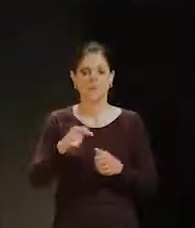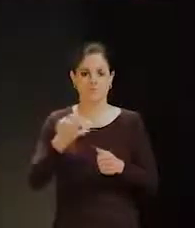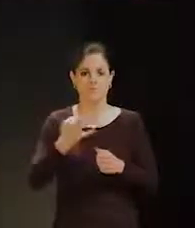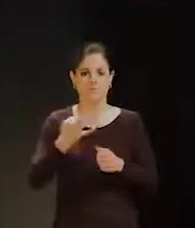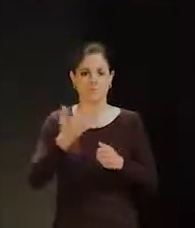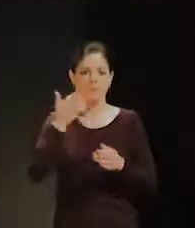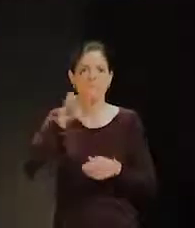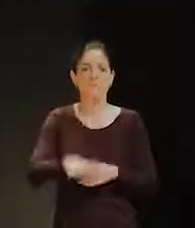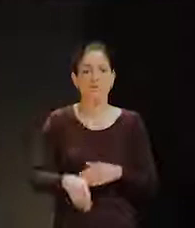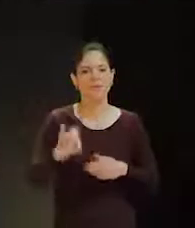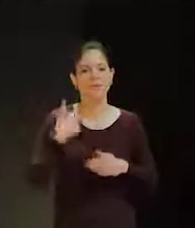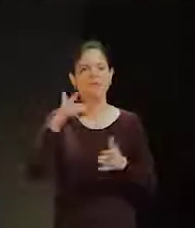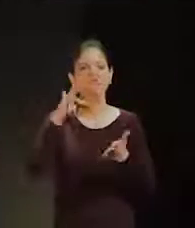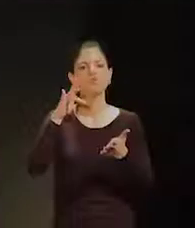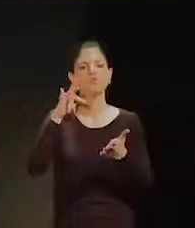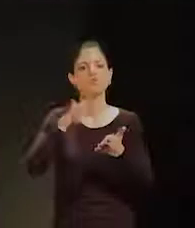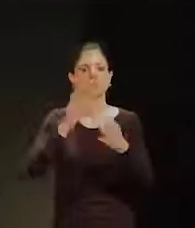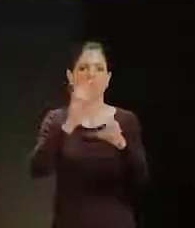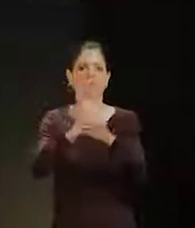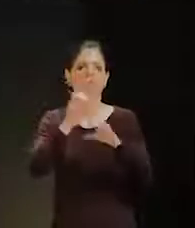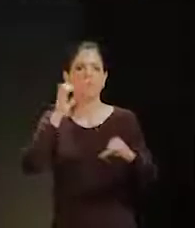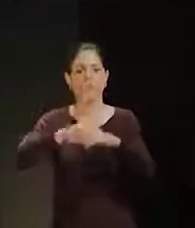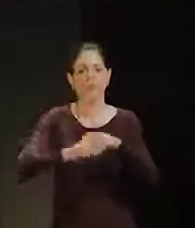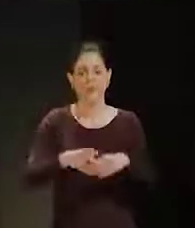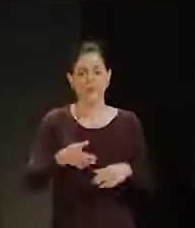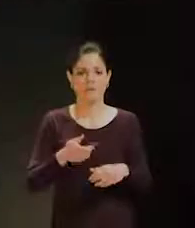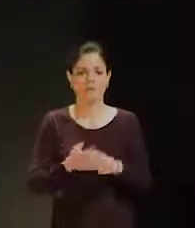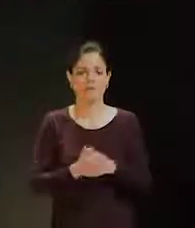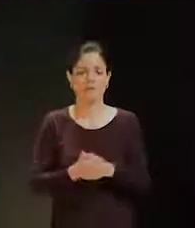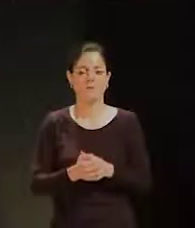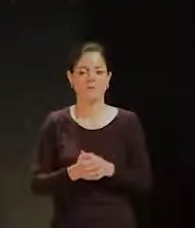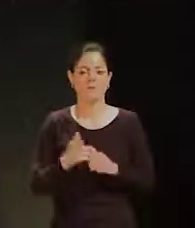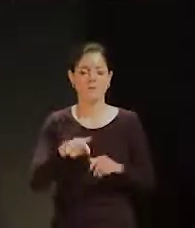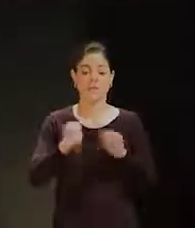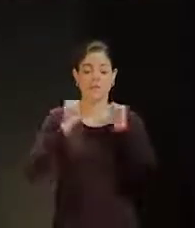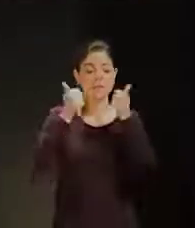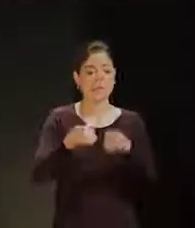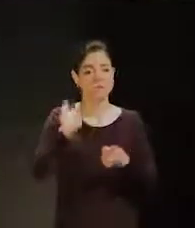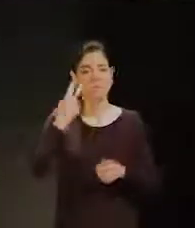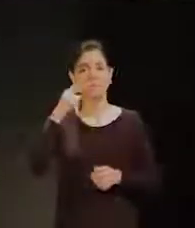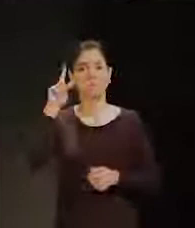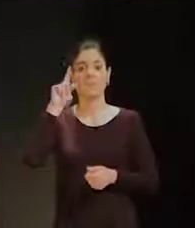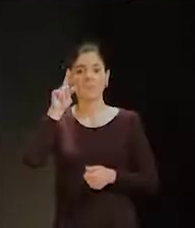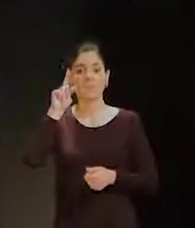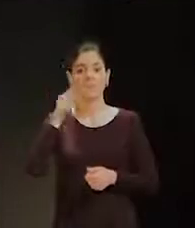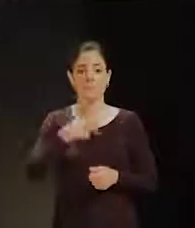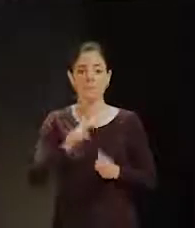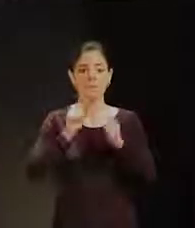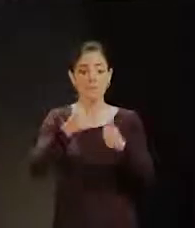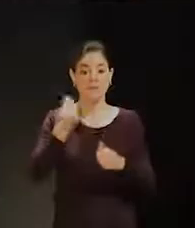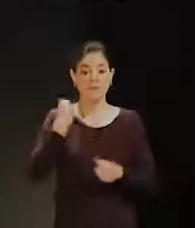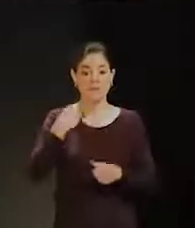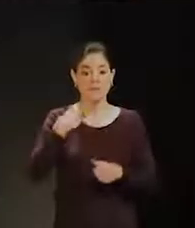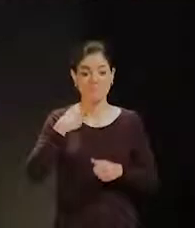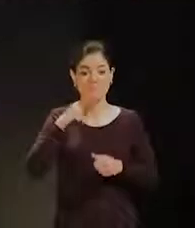de pequeño, en un bus. Y desde entonces, desde que pusieron